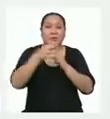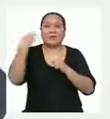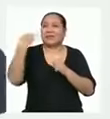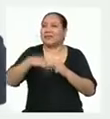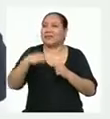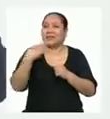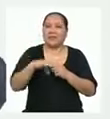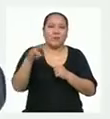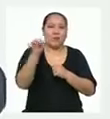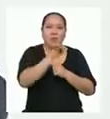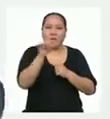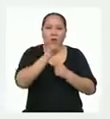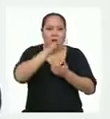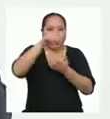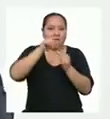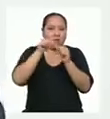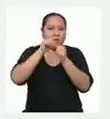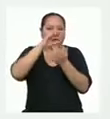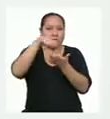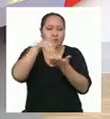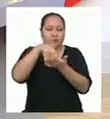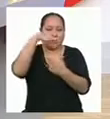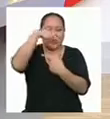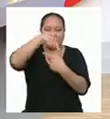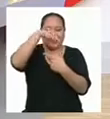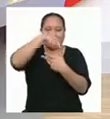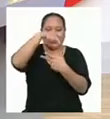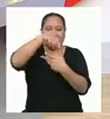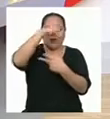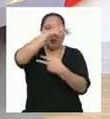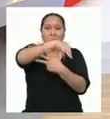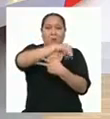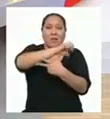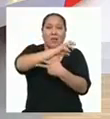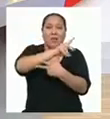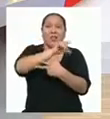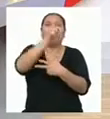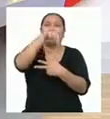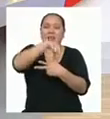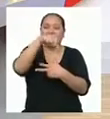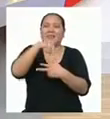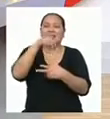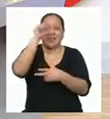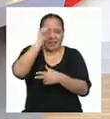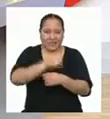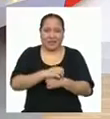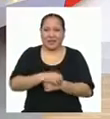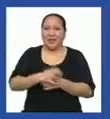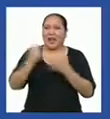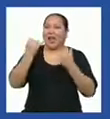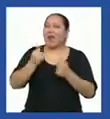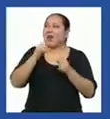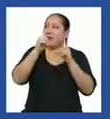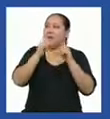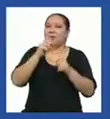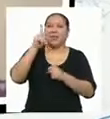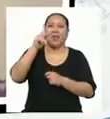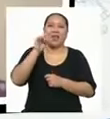siempre nos da el valor central es la mediana. Entendido. Ahora vamos con la pregunta de